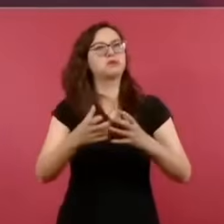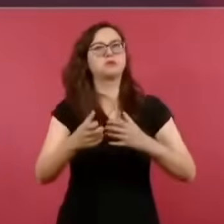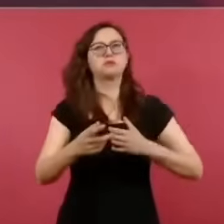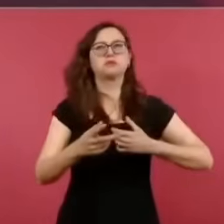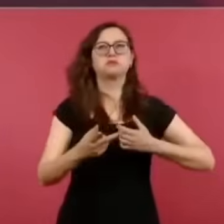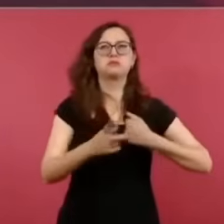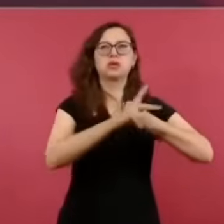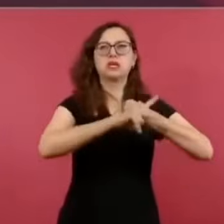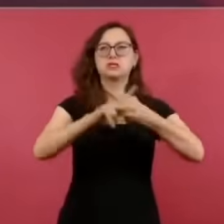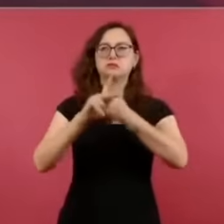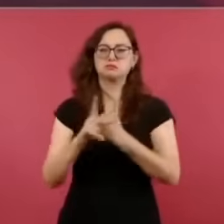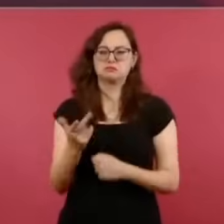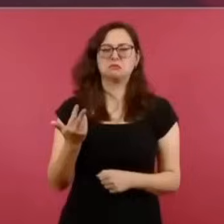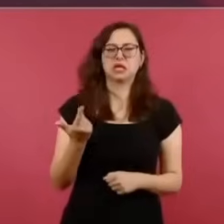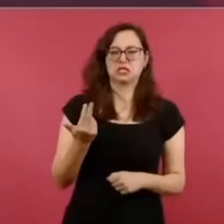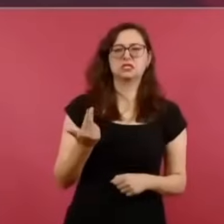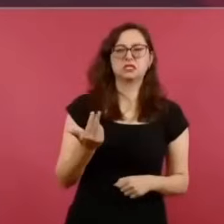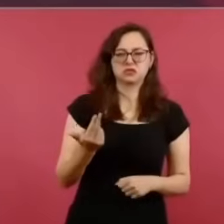25